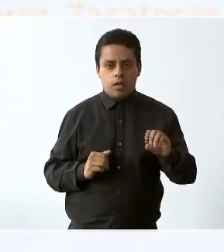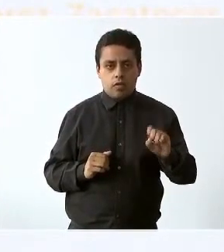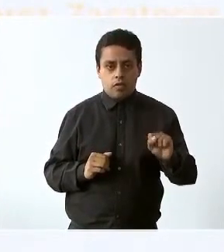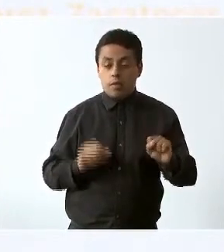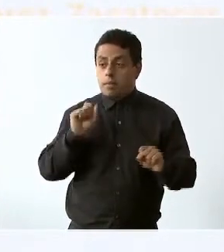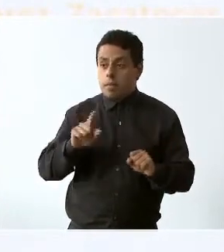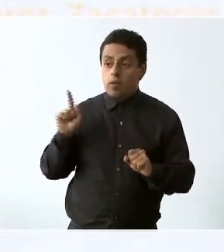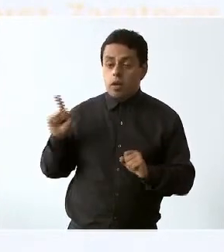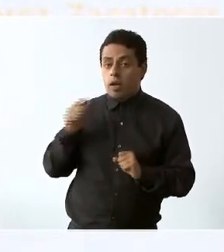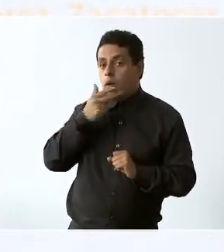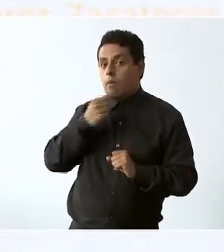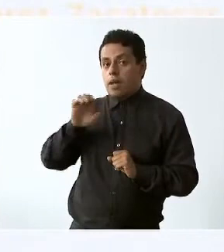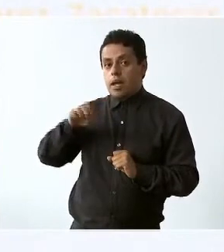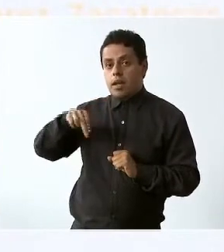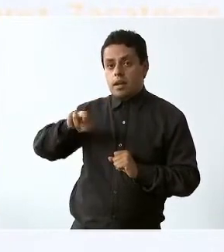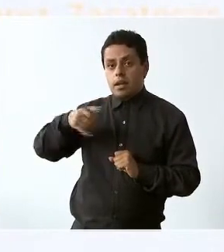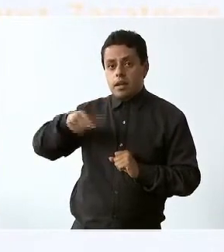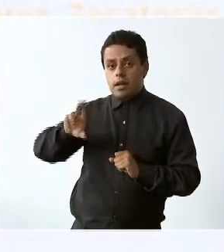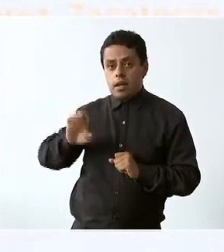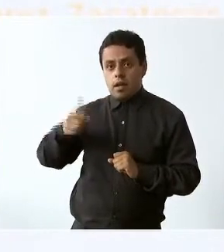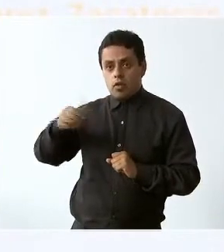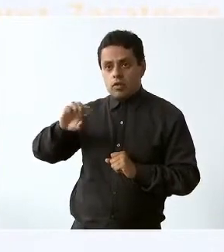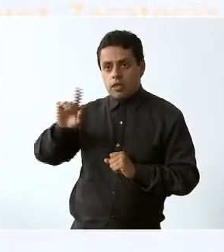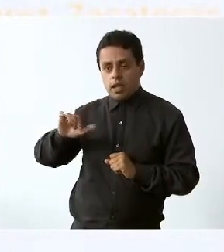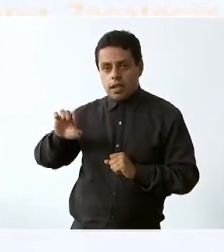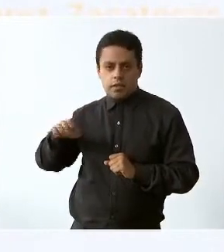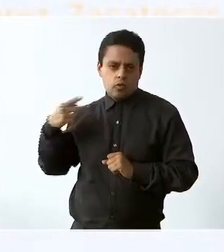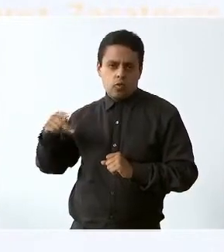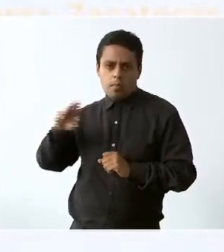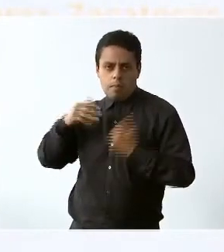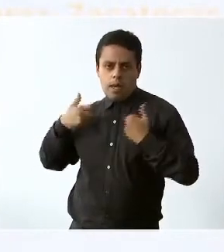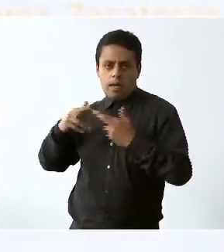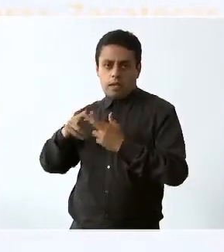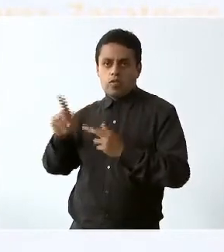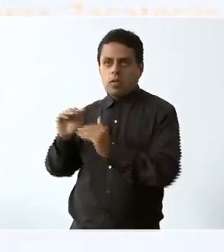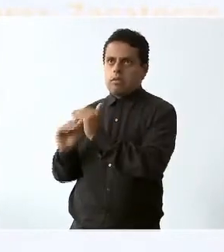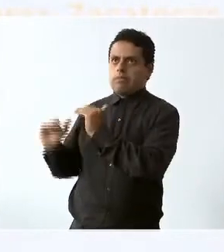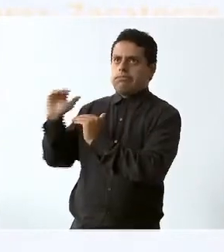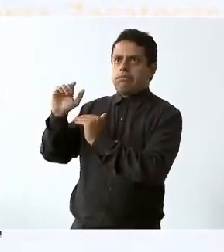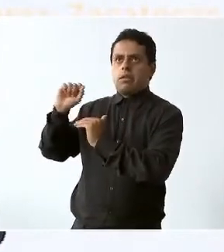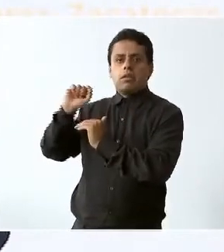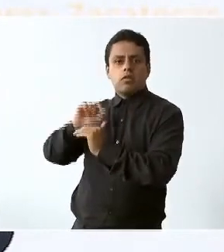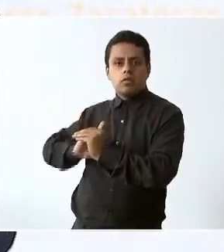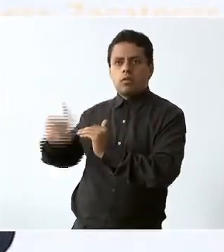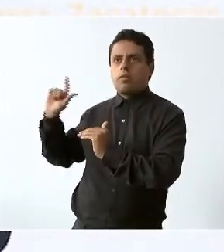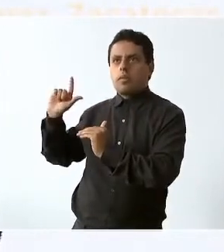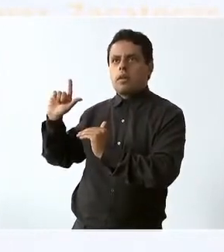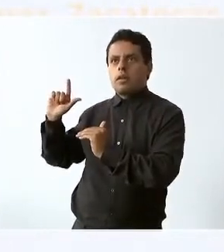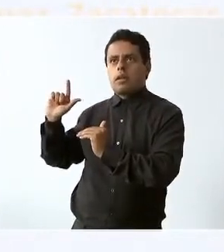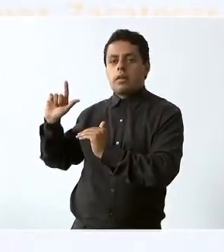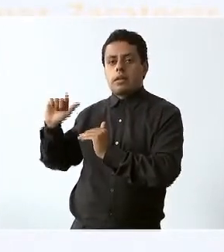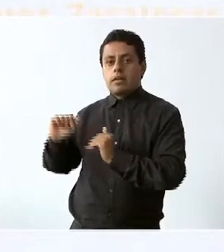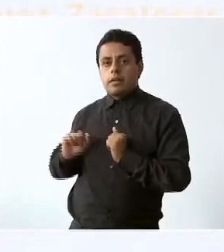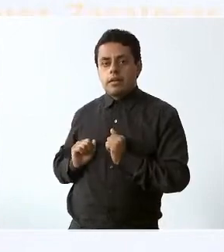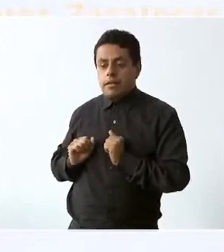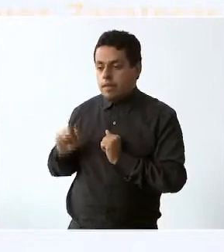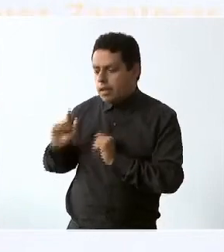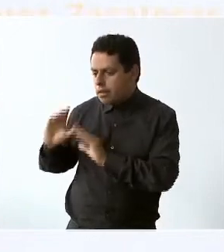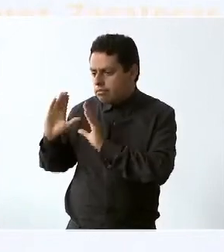Enrique González Martínez, considerado como el máximo poeta mexicano de